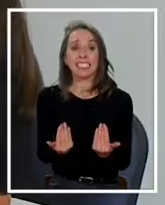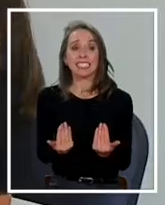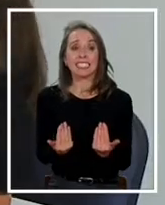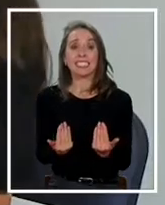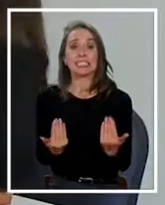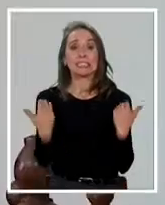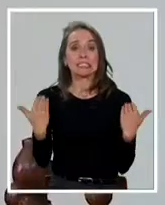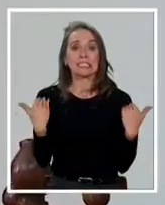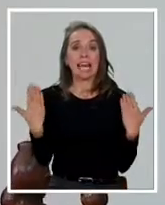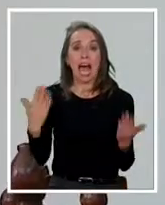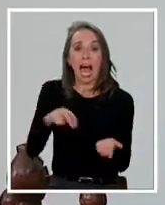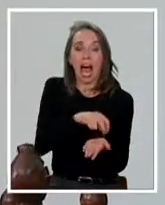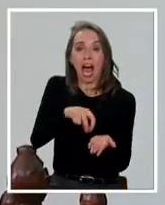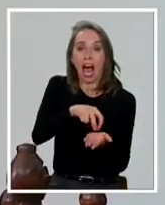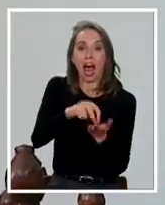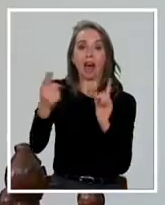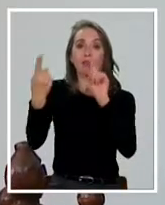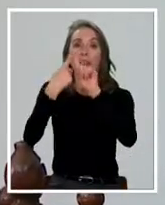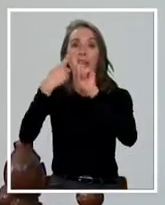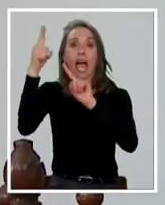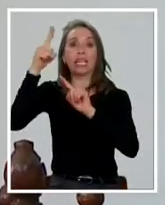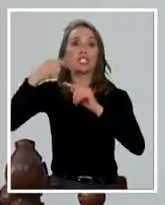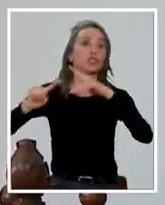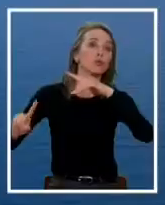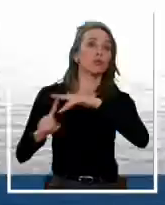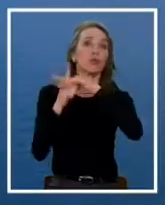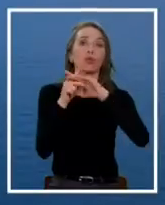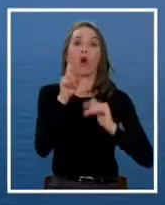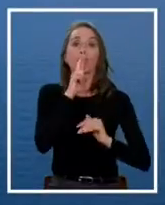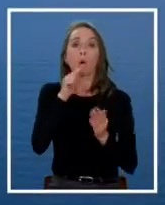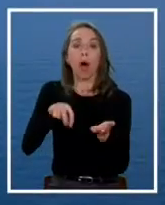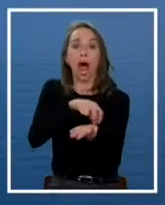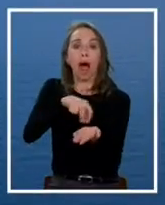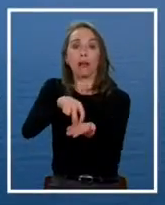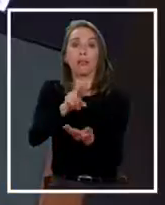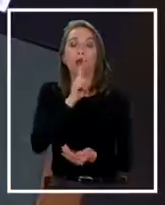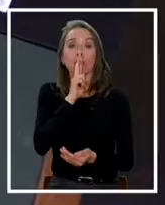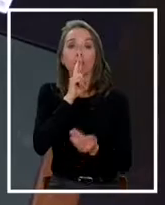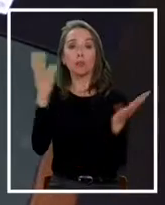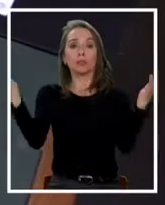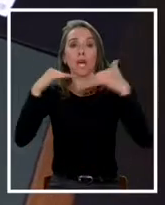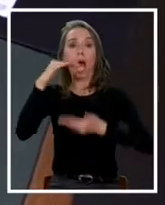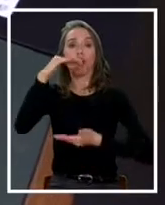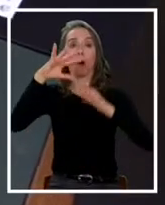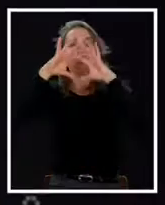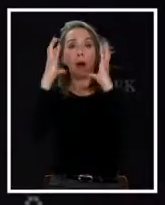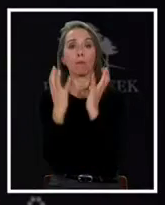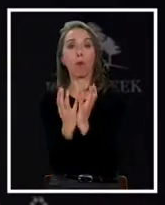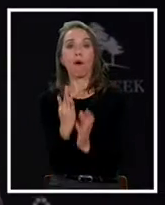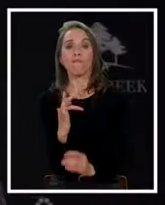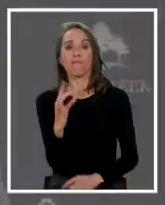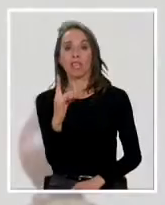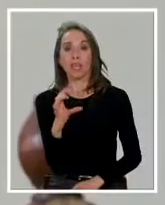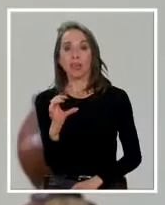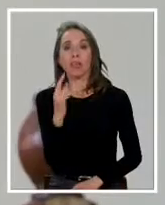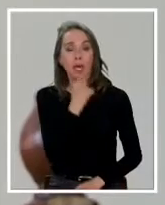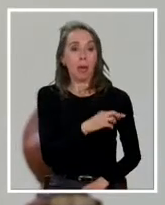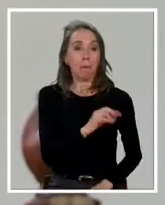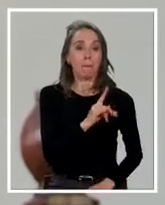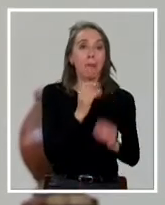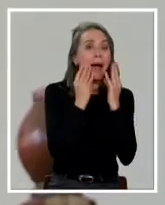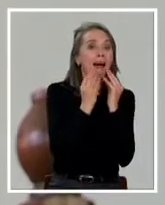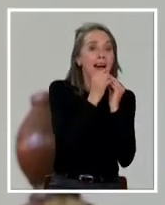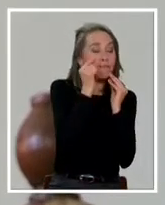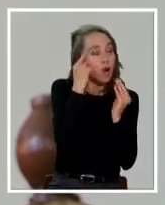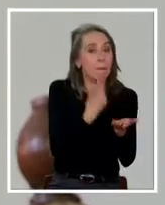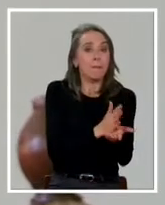calentar motores antes de su aparición en la cuna del ajedrez. Rusia se prepara para la Copa Mundial FIDE, mientras Pablo trata de idear